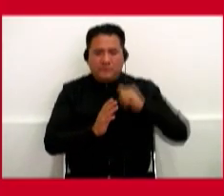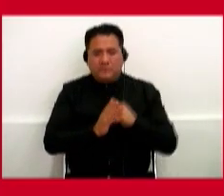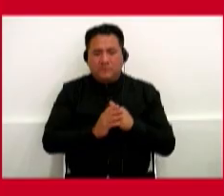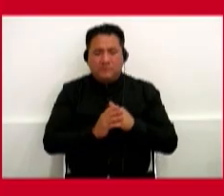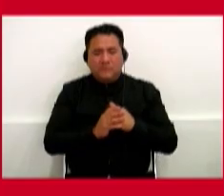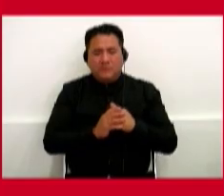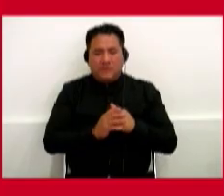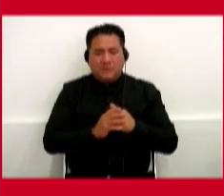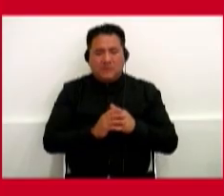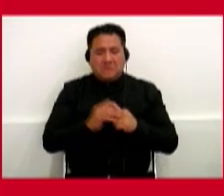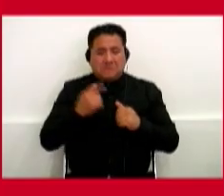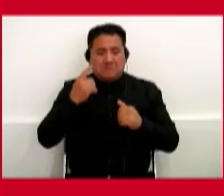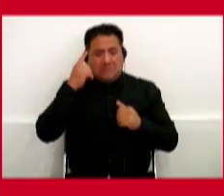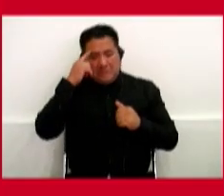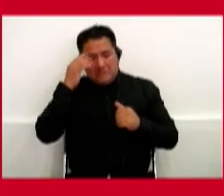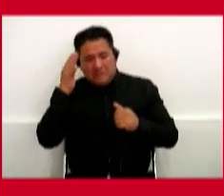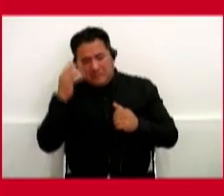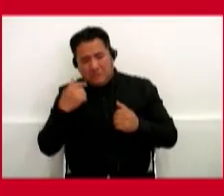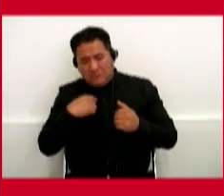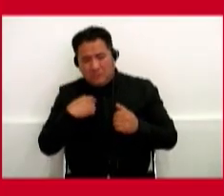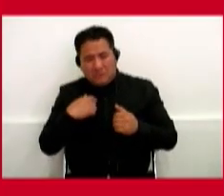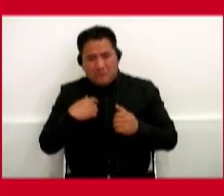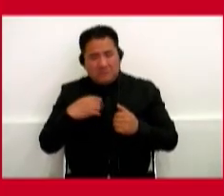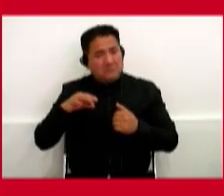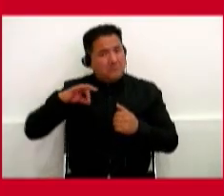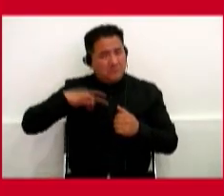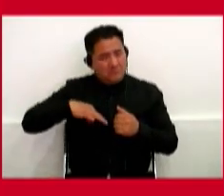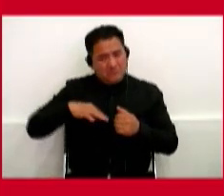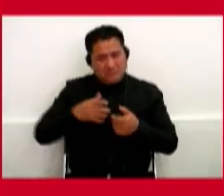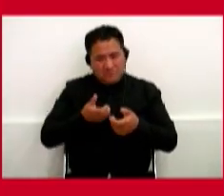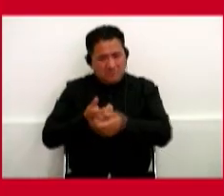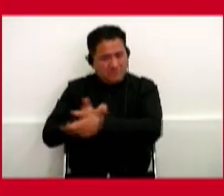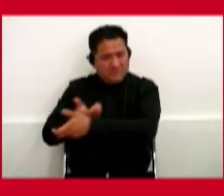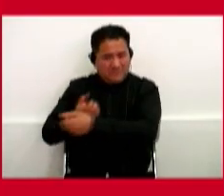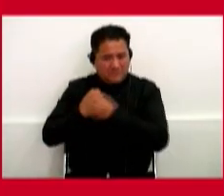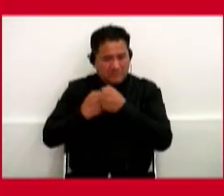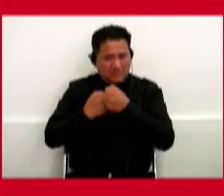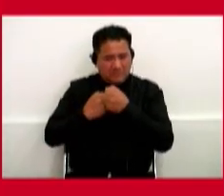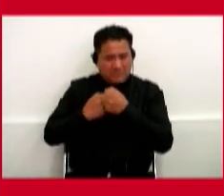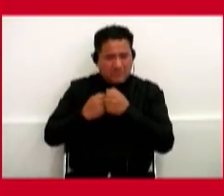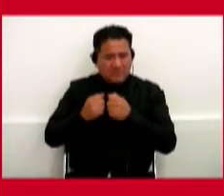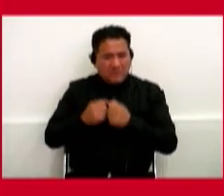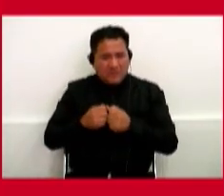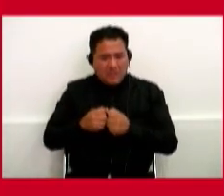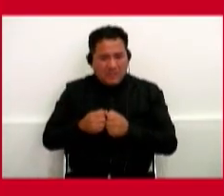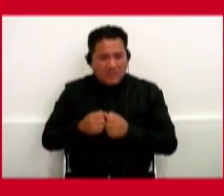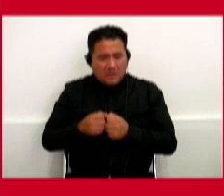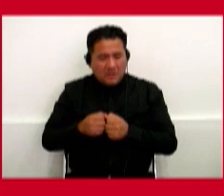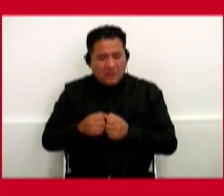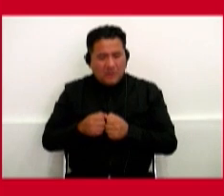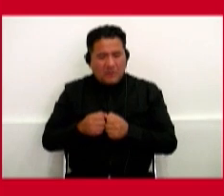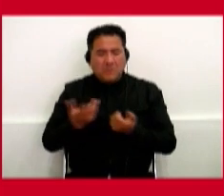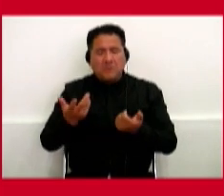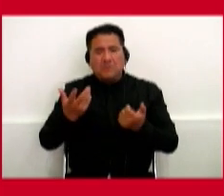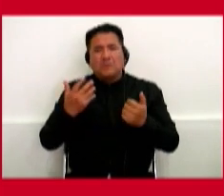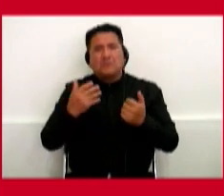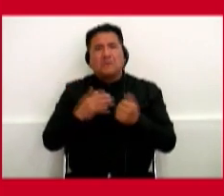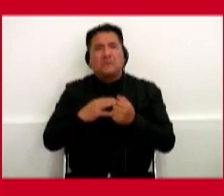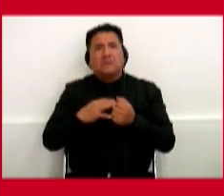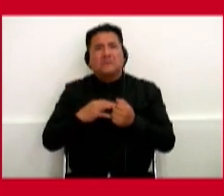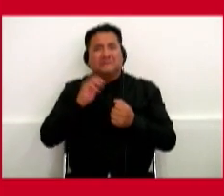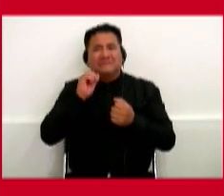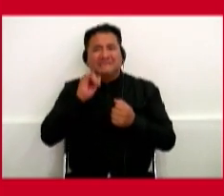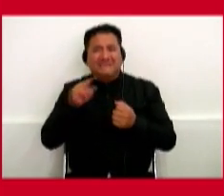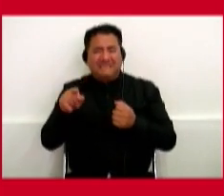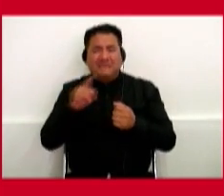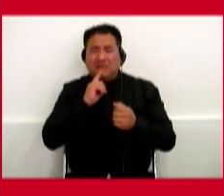conviene sacarlo o prefiero diferirlo, dado que hay un delta de valor que viene después de ese stop? Si eso es positivo,